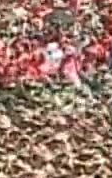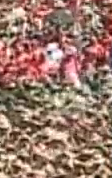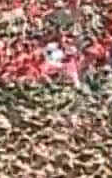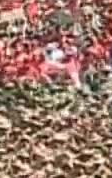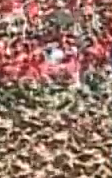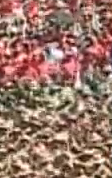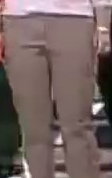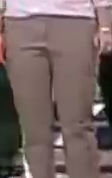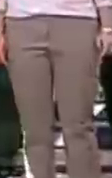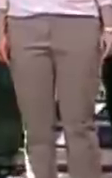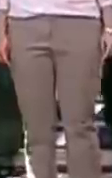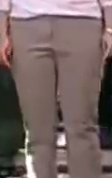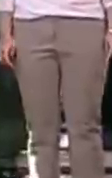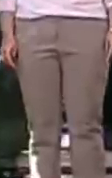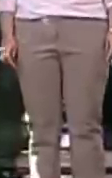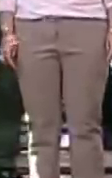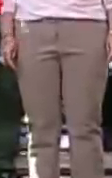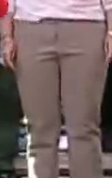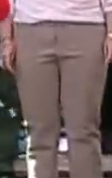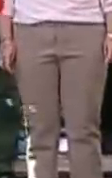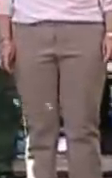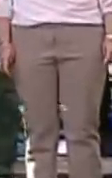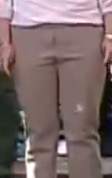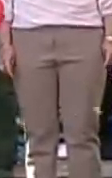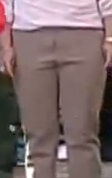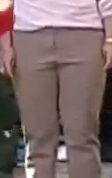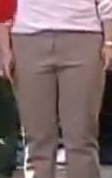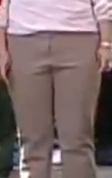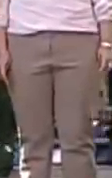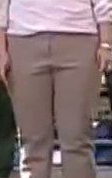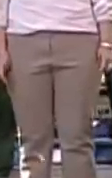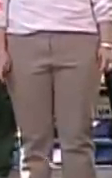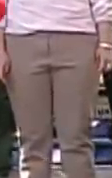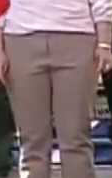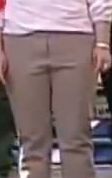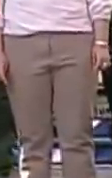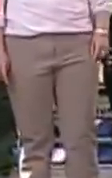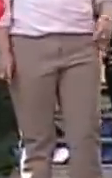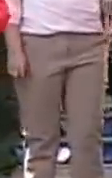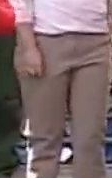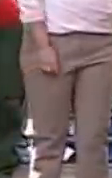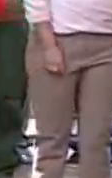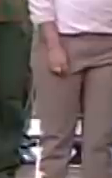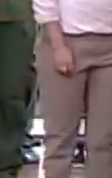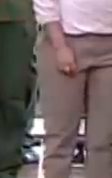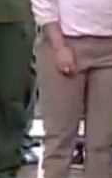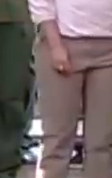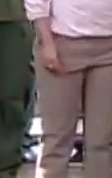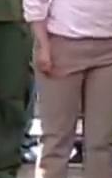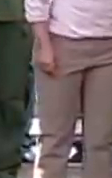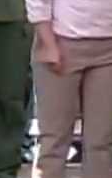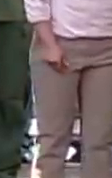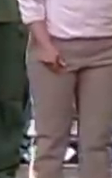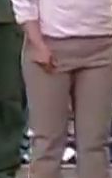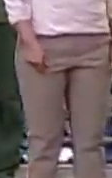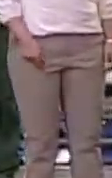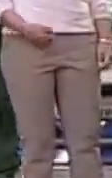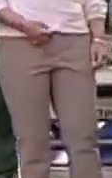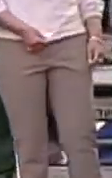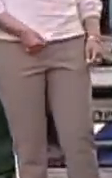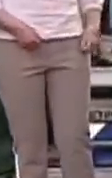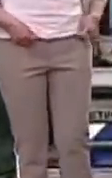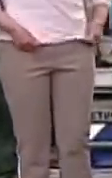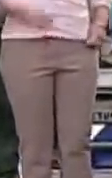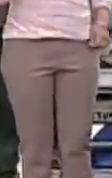voto y por la vía de la voluntad popular de todo un pueblo lo había llevado a la presidencia de la República, asunto